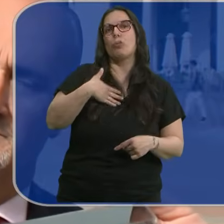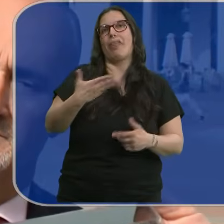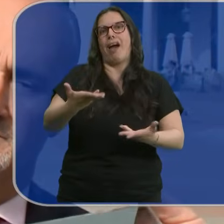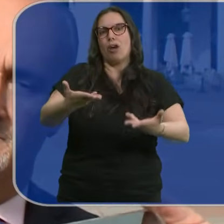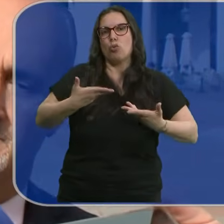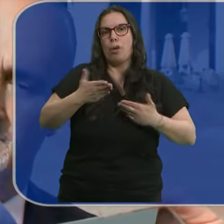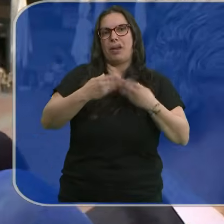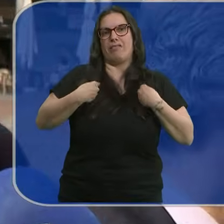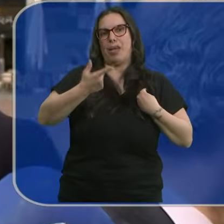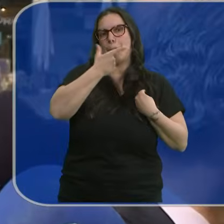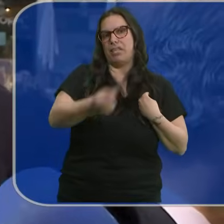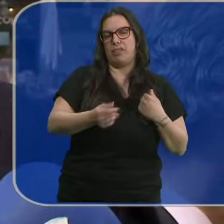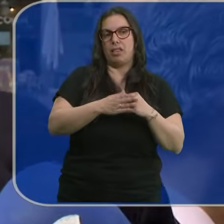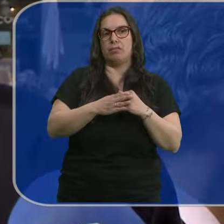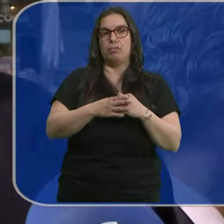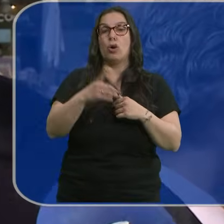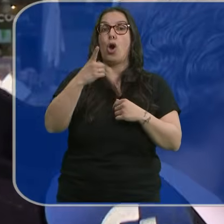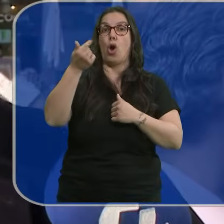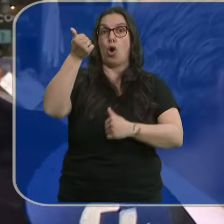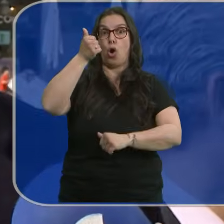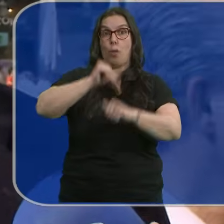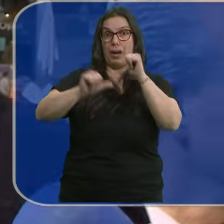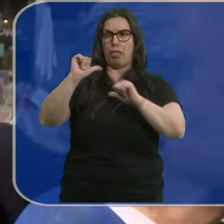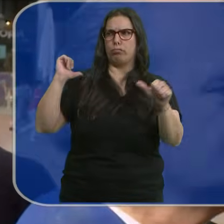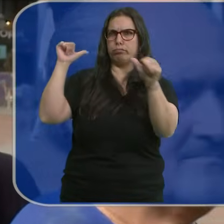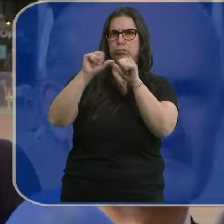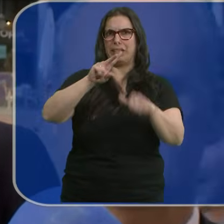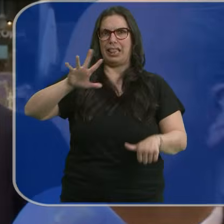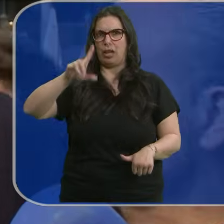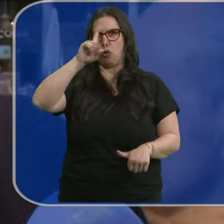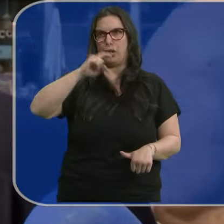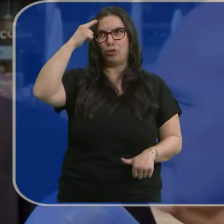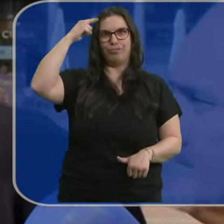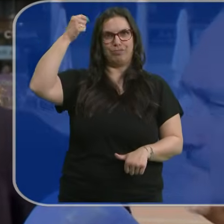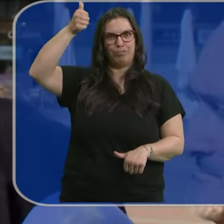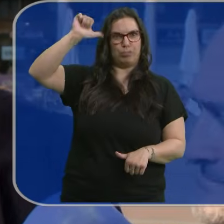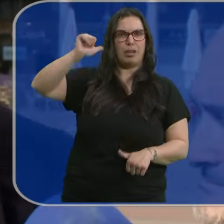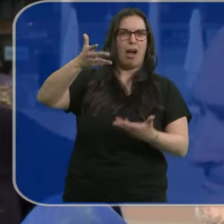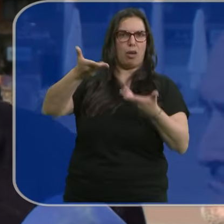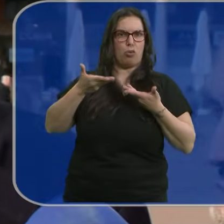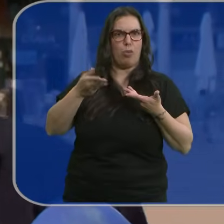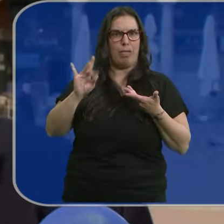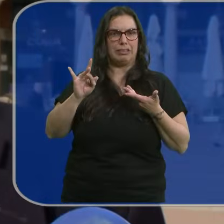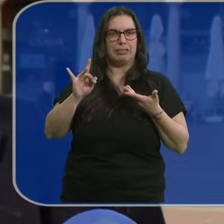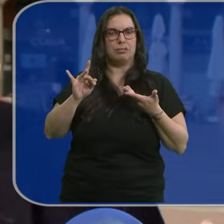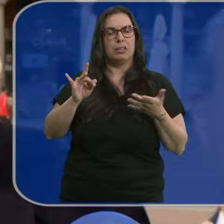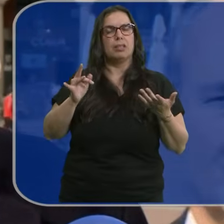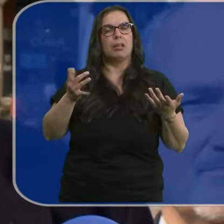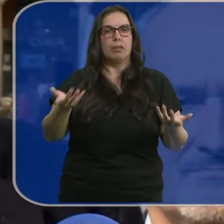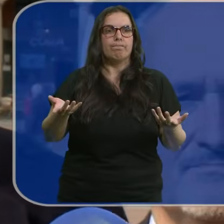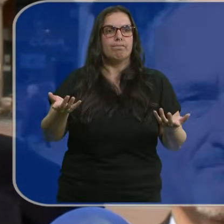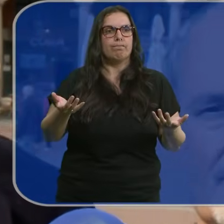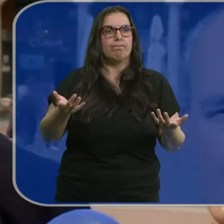que la vida sea más fácil. Una operación que hace 25 años que se está haciendo en el cerebro, que eso ayuda bastante. Y